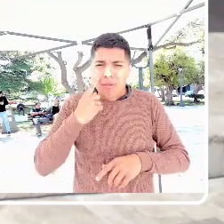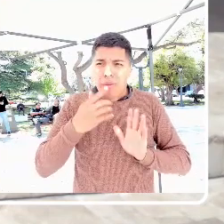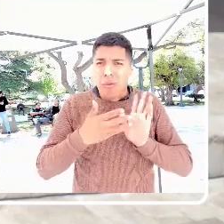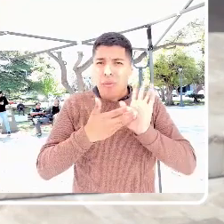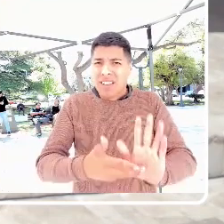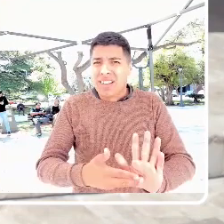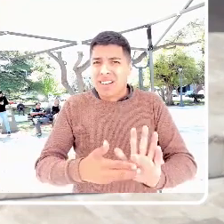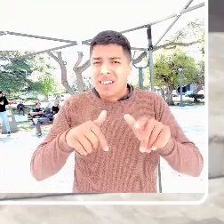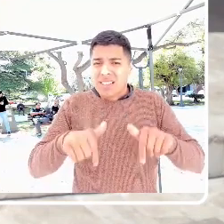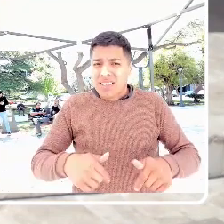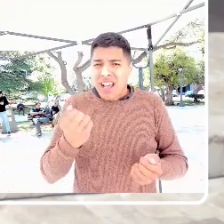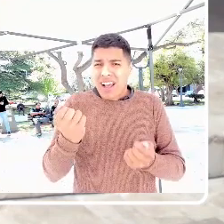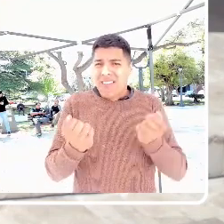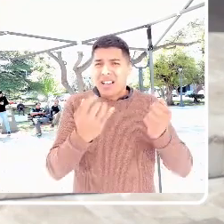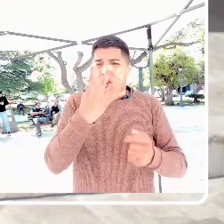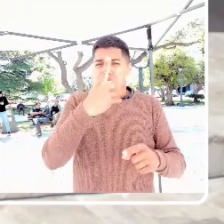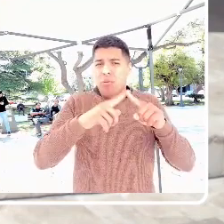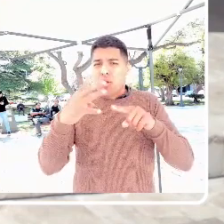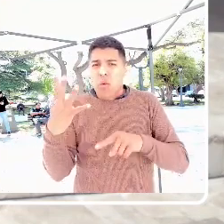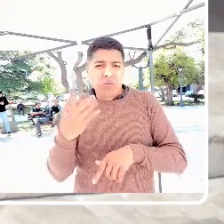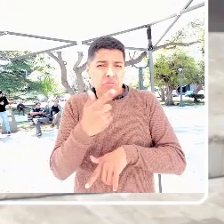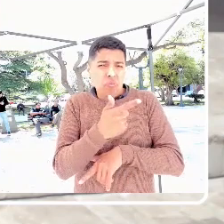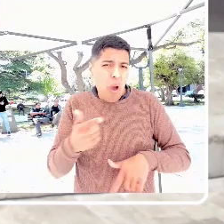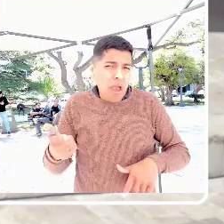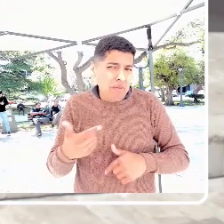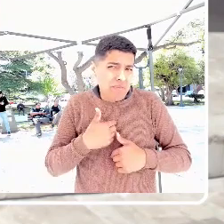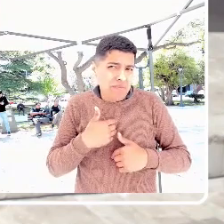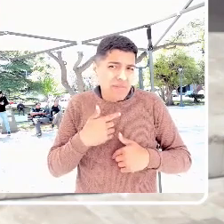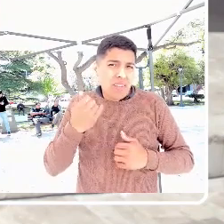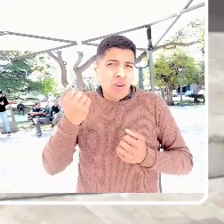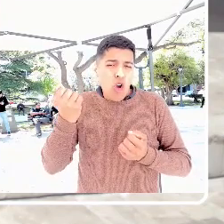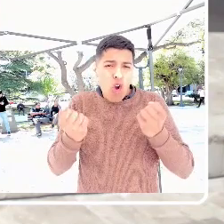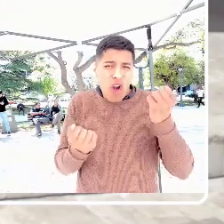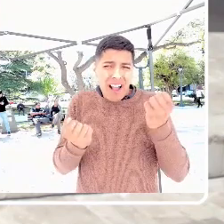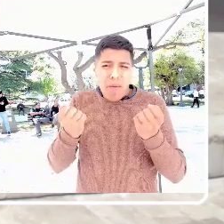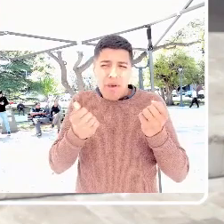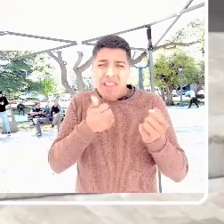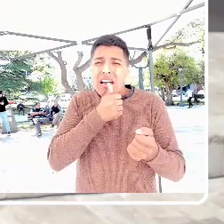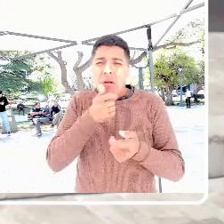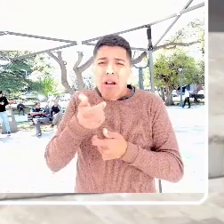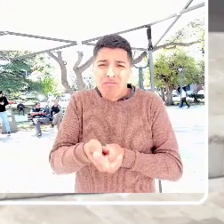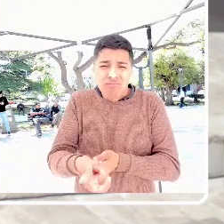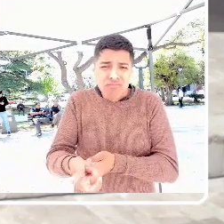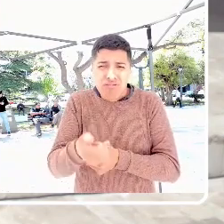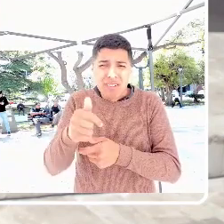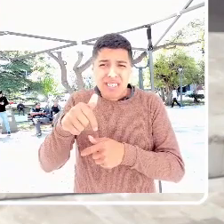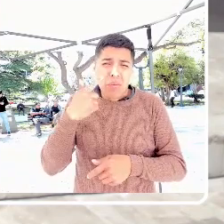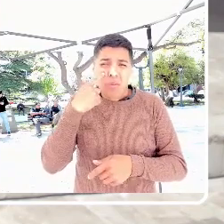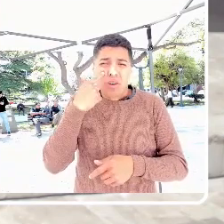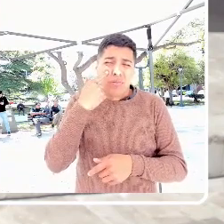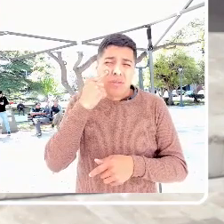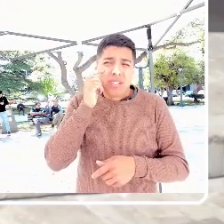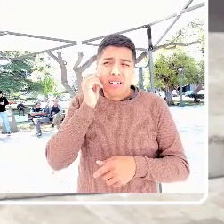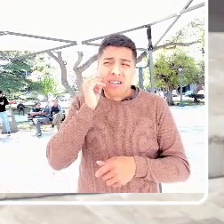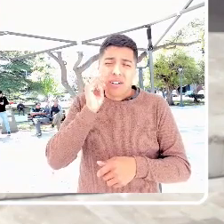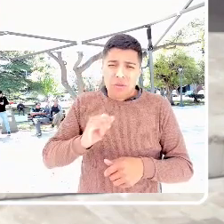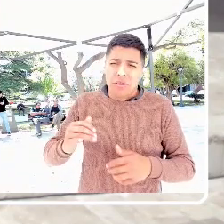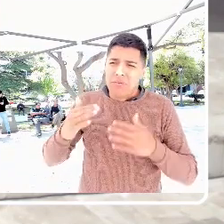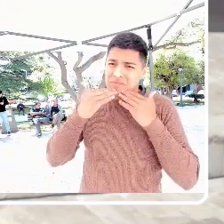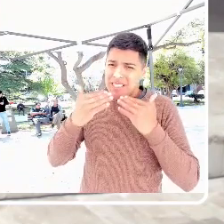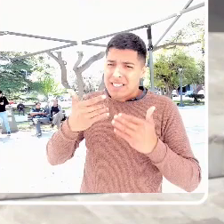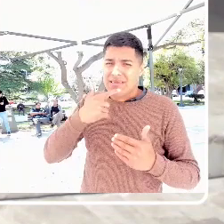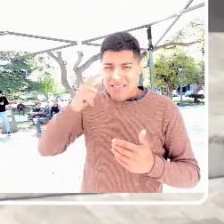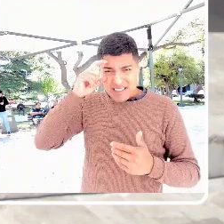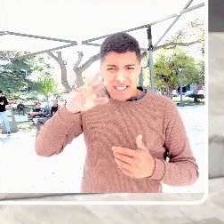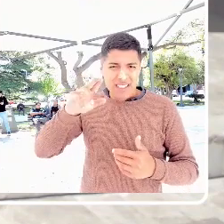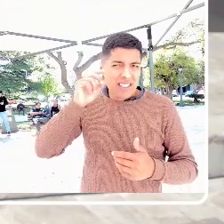Ni siquiera camionetas 4x4, estábamos con un camión regador y los camiones que tiene el cuartel. Así que Sergio,